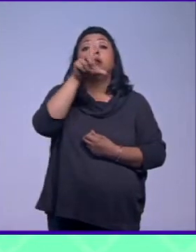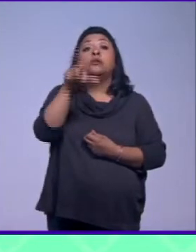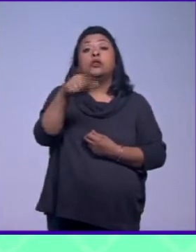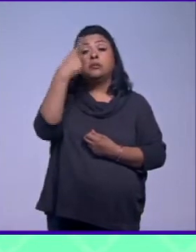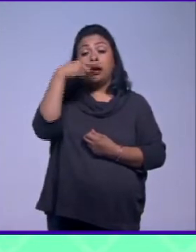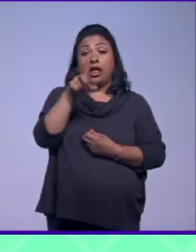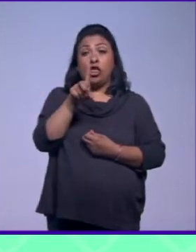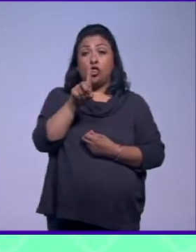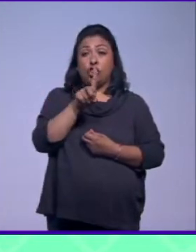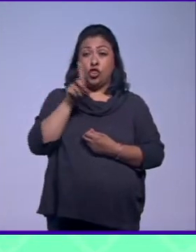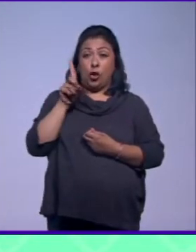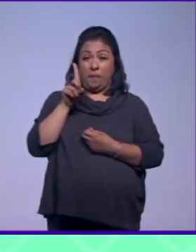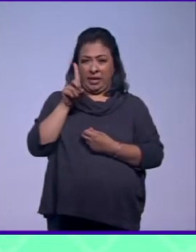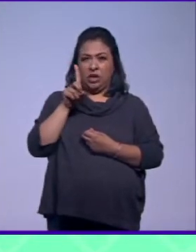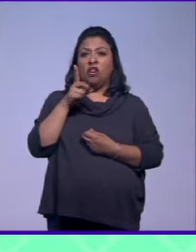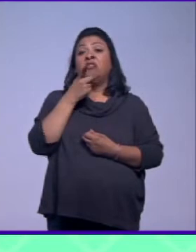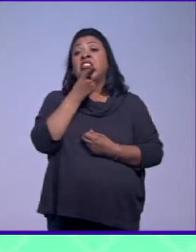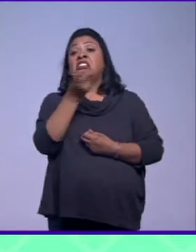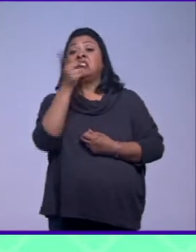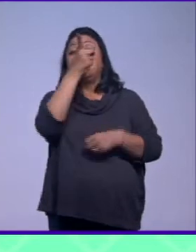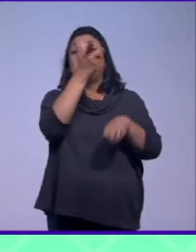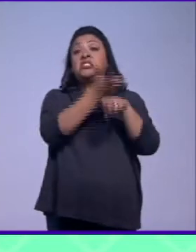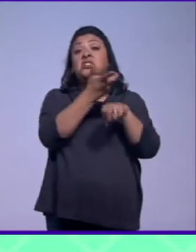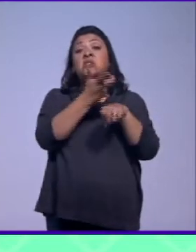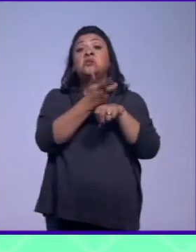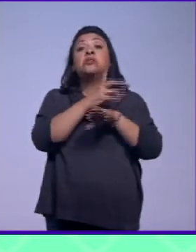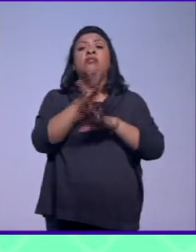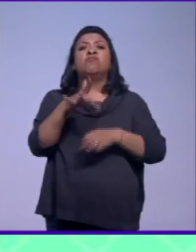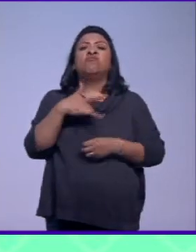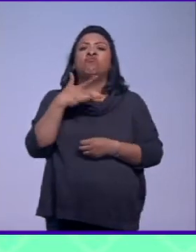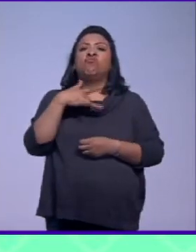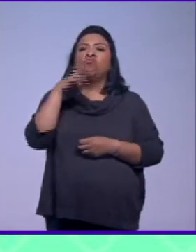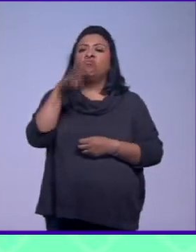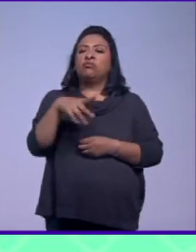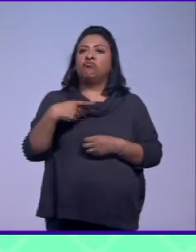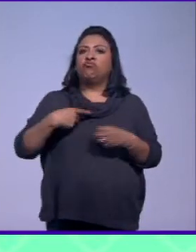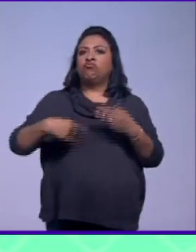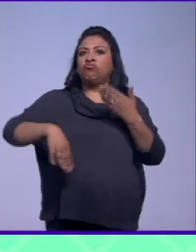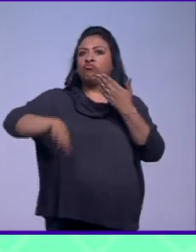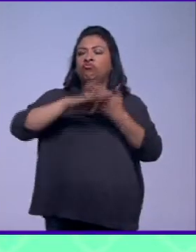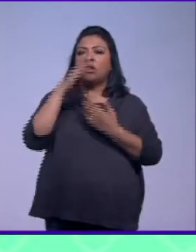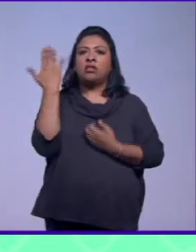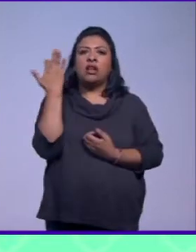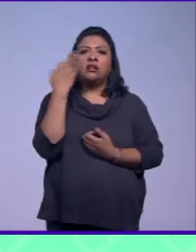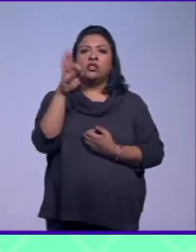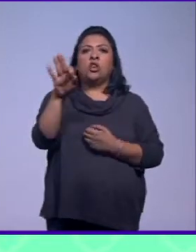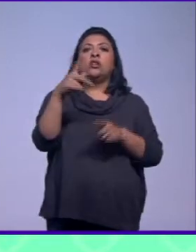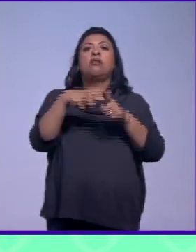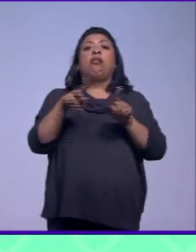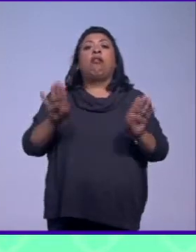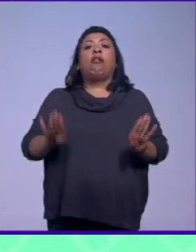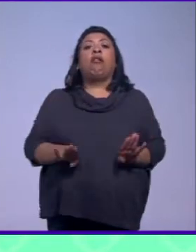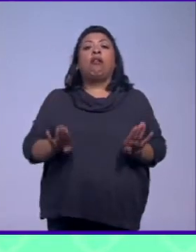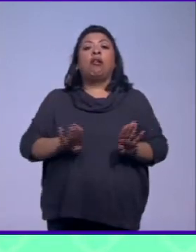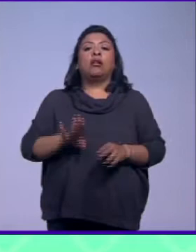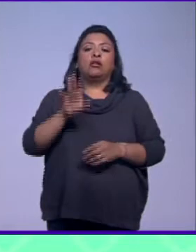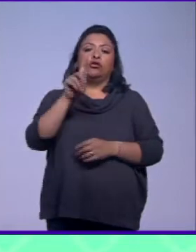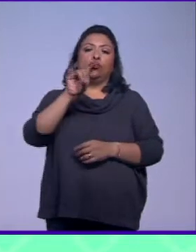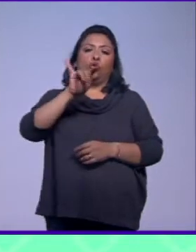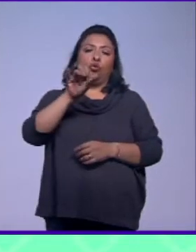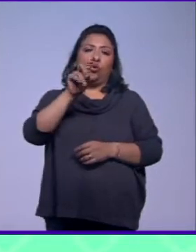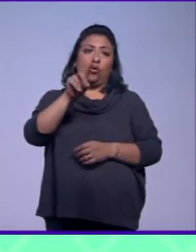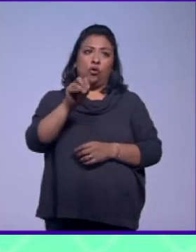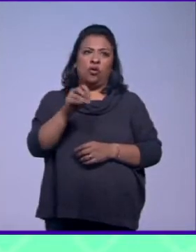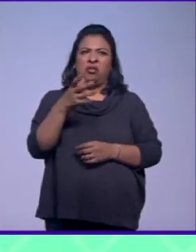el domingo en la noche decían en eeuu haberse sentido profundamente traicionados por la actitud de todo que